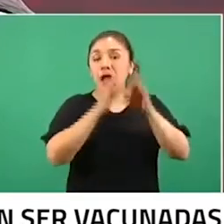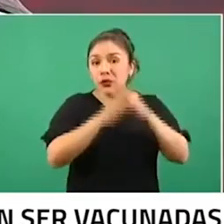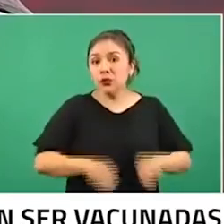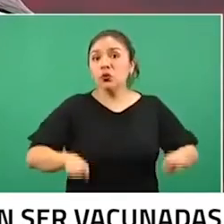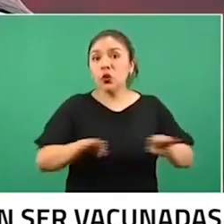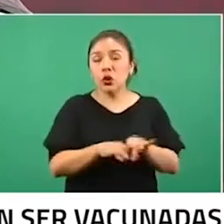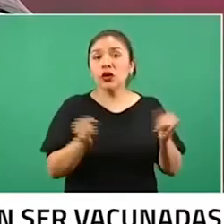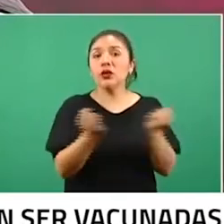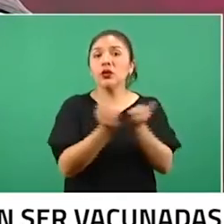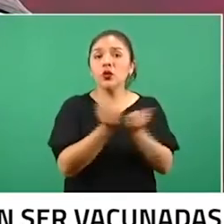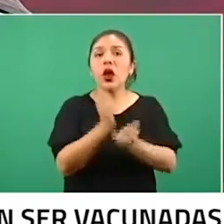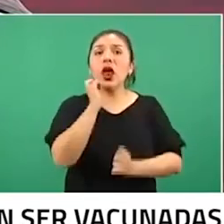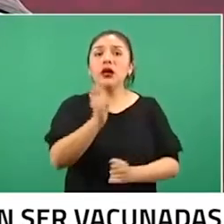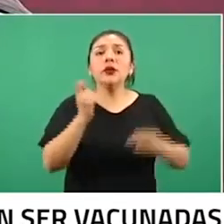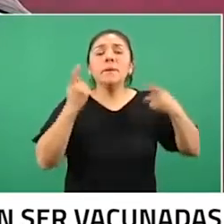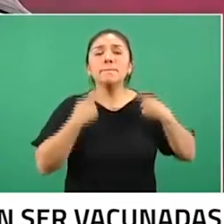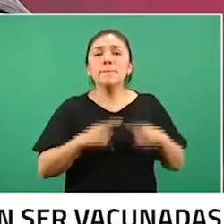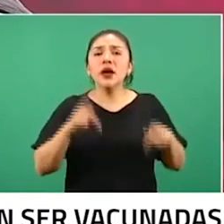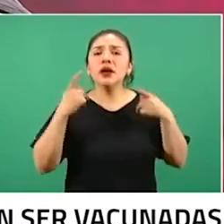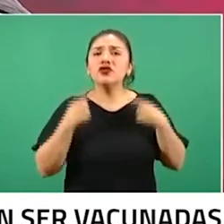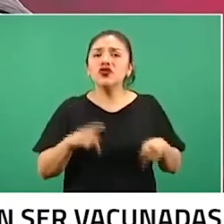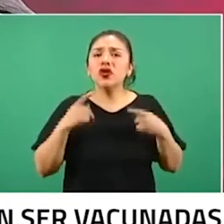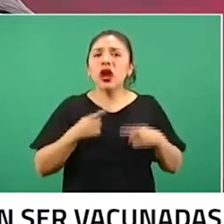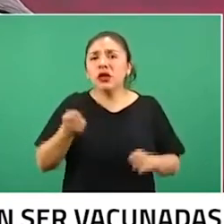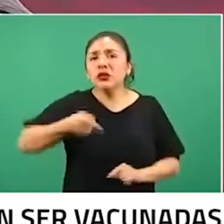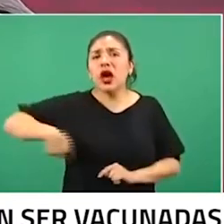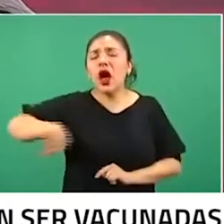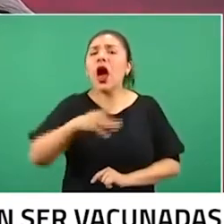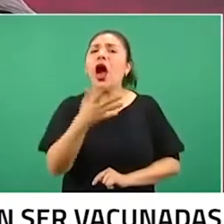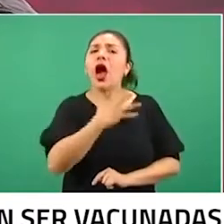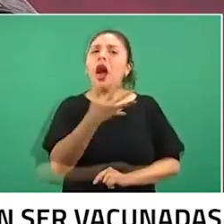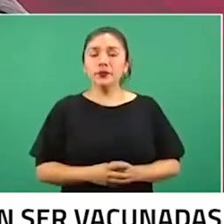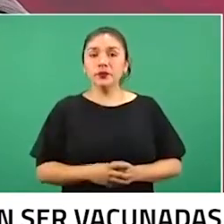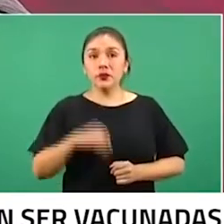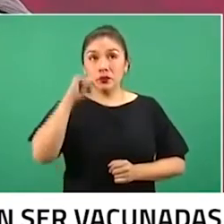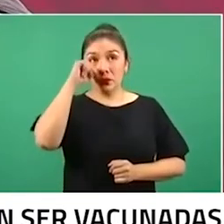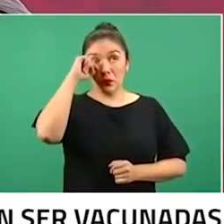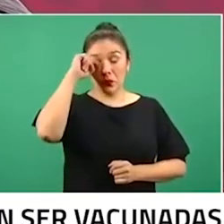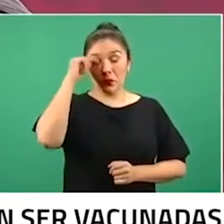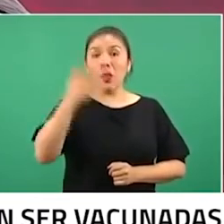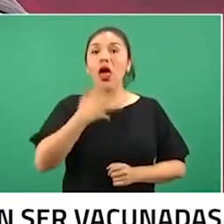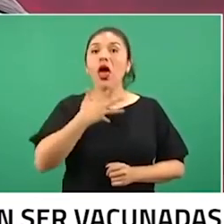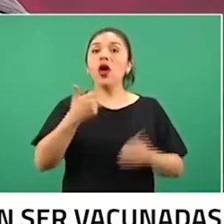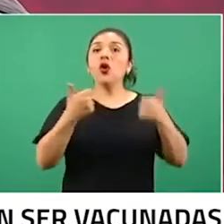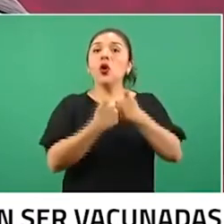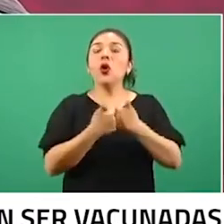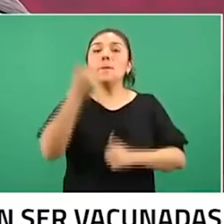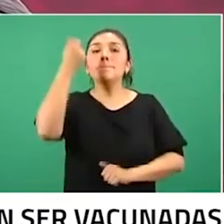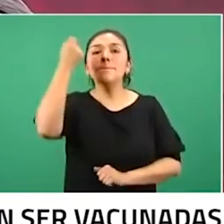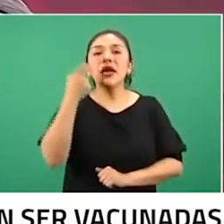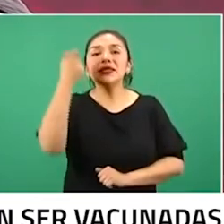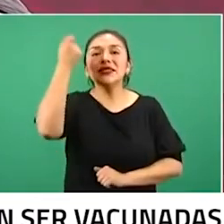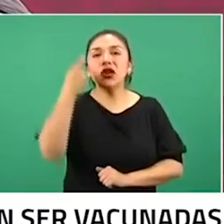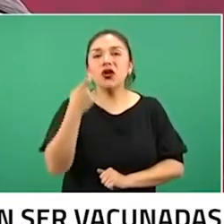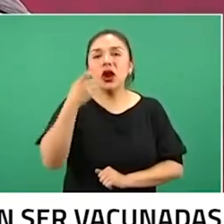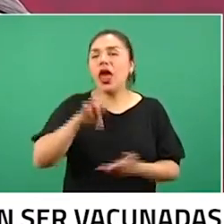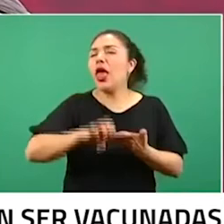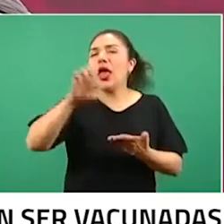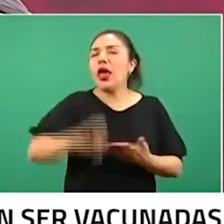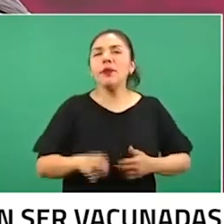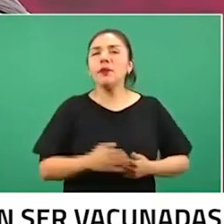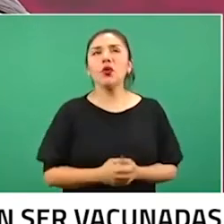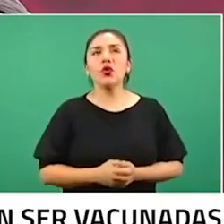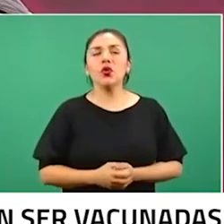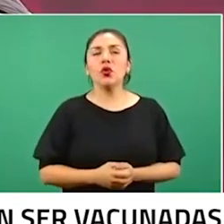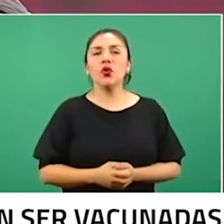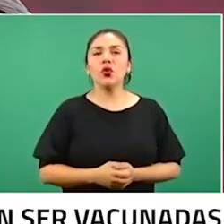de las personas que tienen una pensión, por ejemplo, de parte